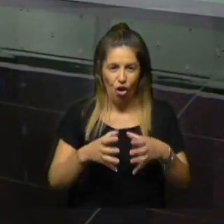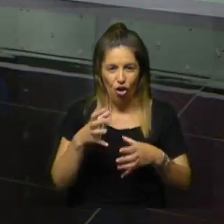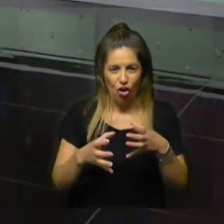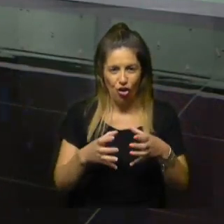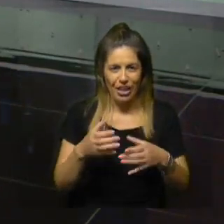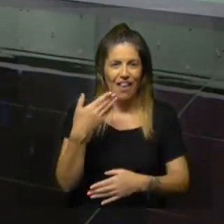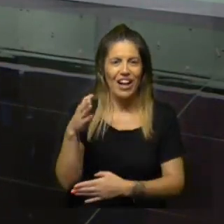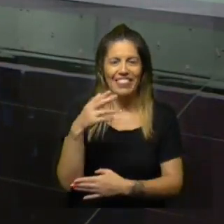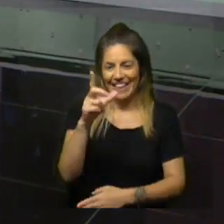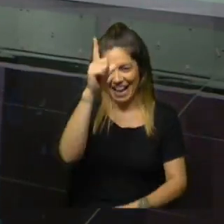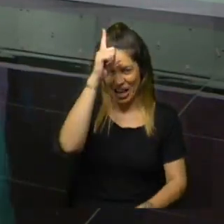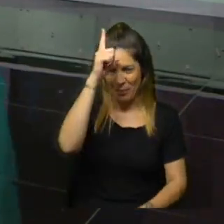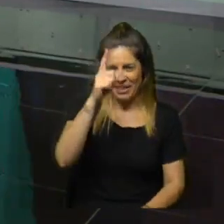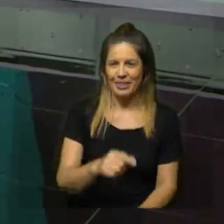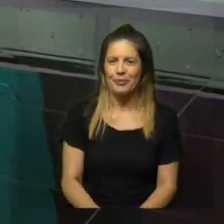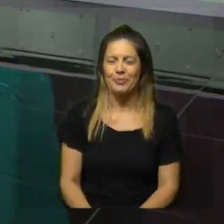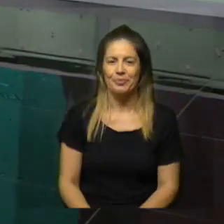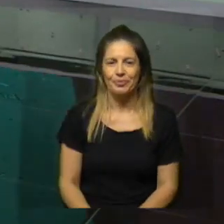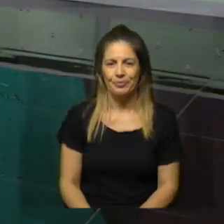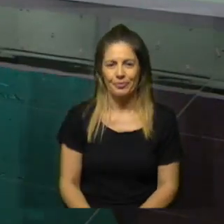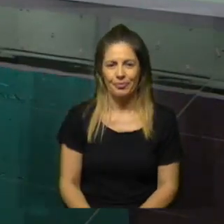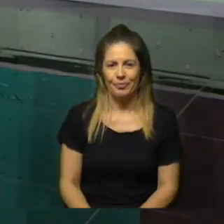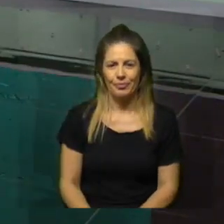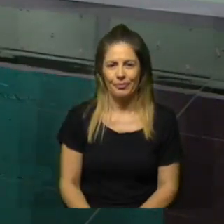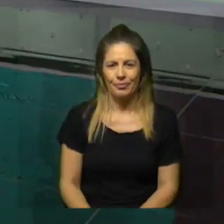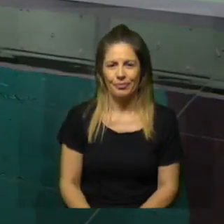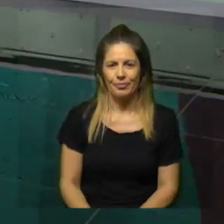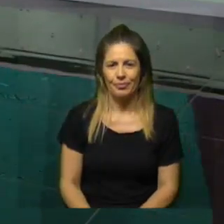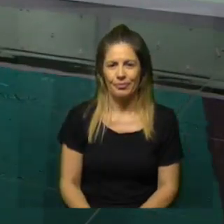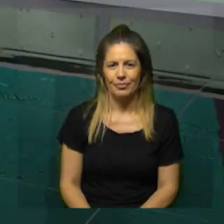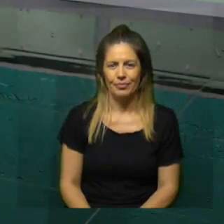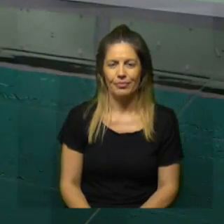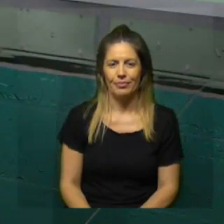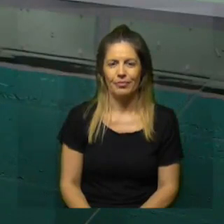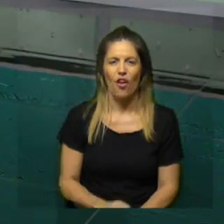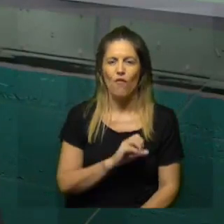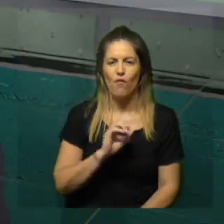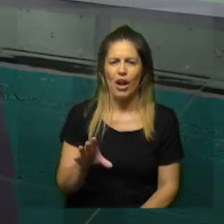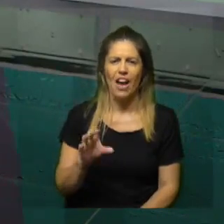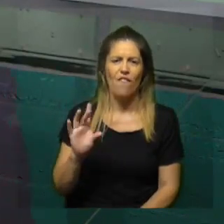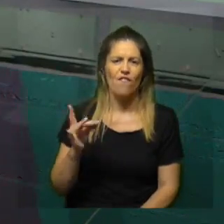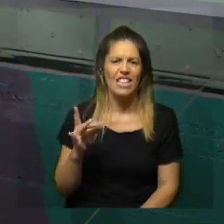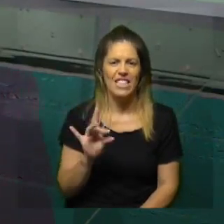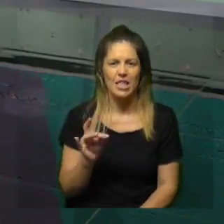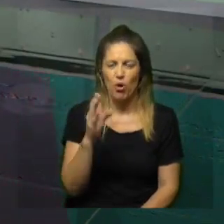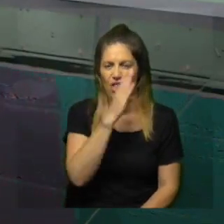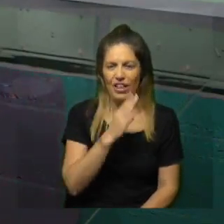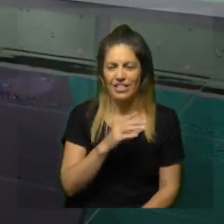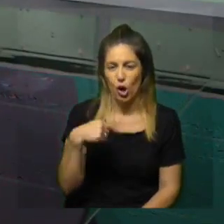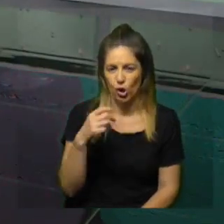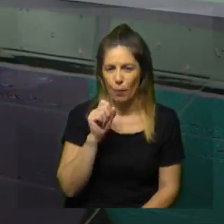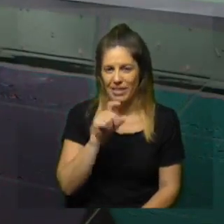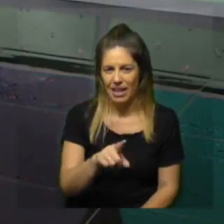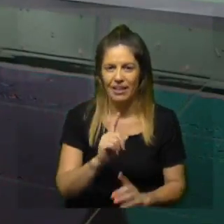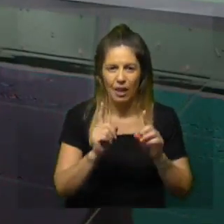Divina Alemania. Pilar con esos colores que nos ayudan a escuchar con más ánimo estas noticias. Fuera el fascismo de Brasil, dice Azucena Paz en este mensaje. Verde mostaza, eso